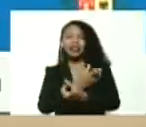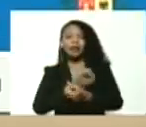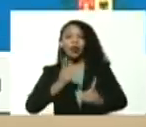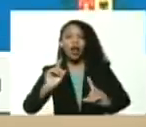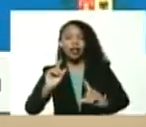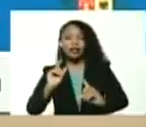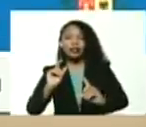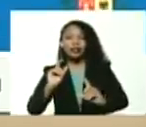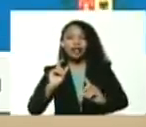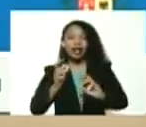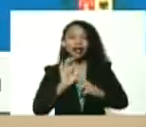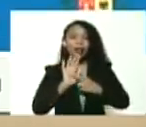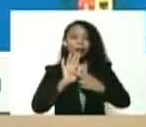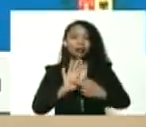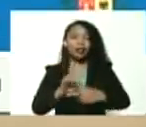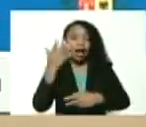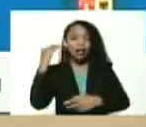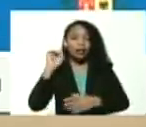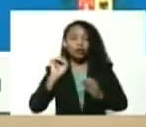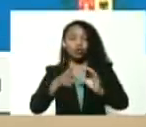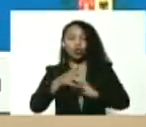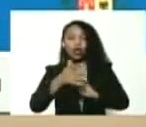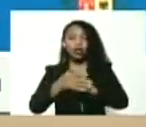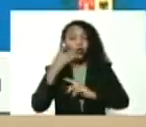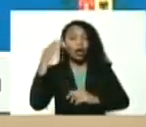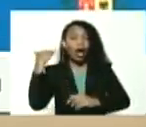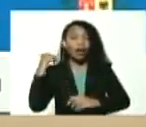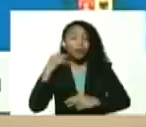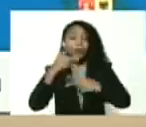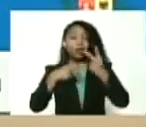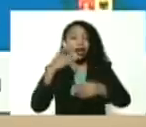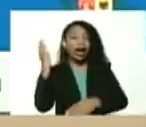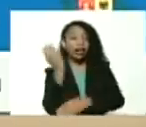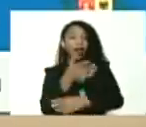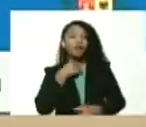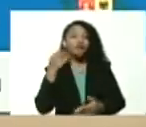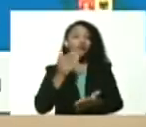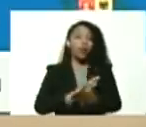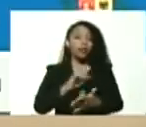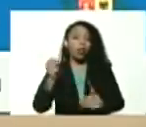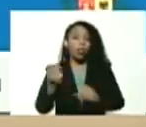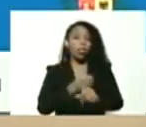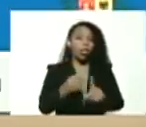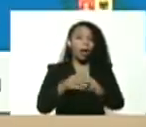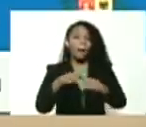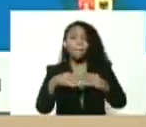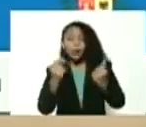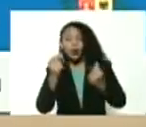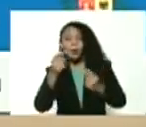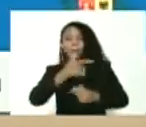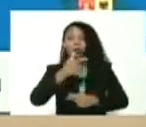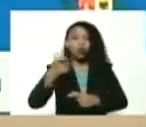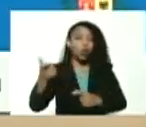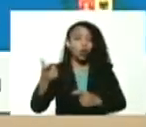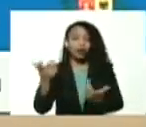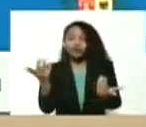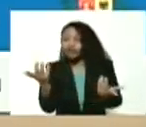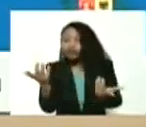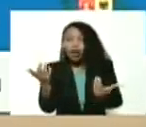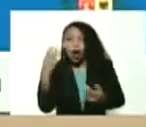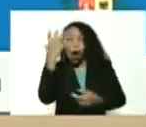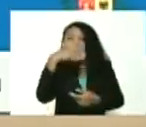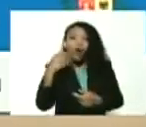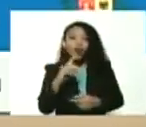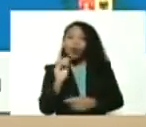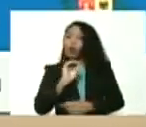puntofijistas, donde la disidencia política se castigaba con la muerte, con la tortura, con la desaparición, donde los jóvenes no se